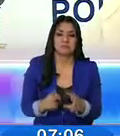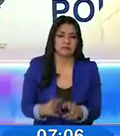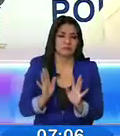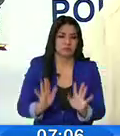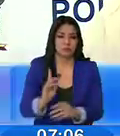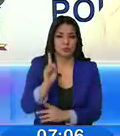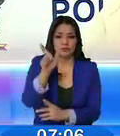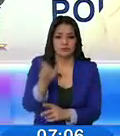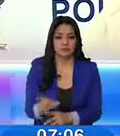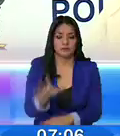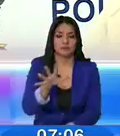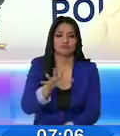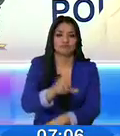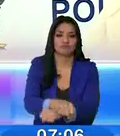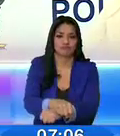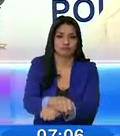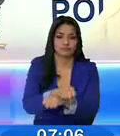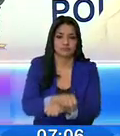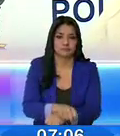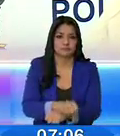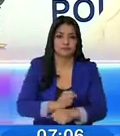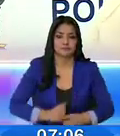detenido.